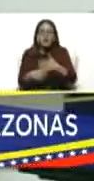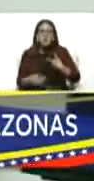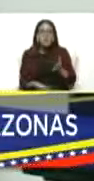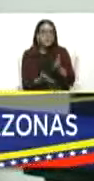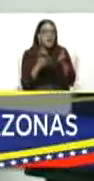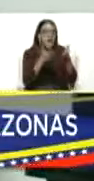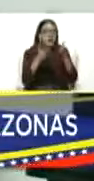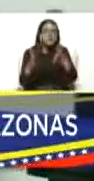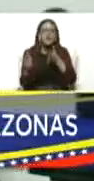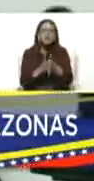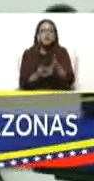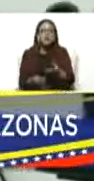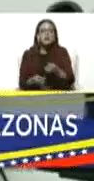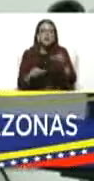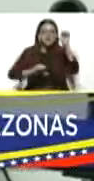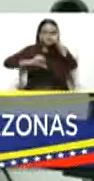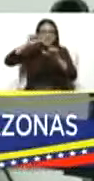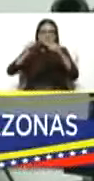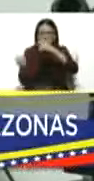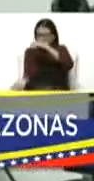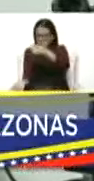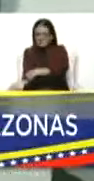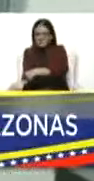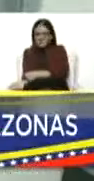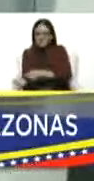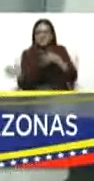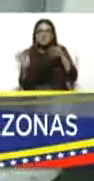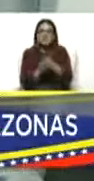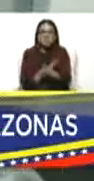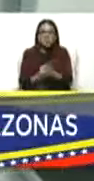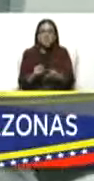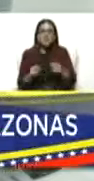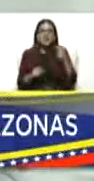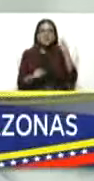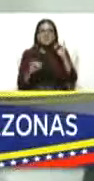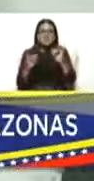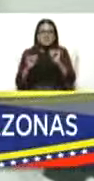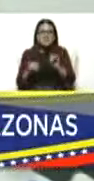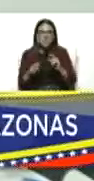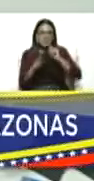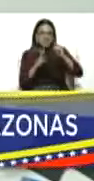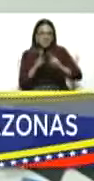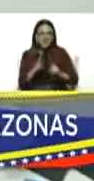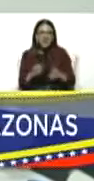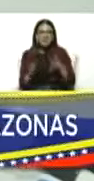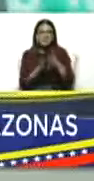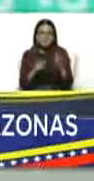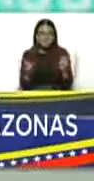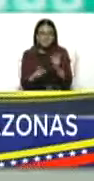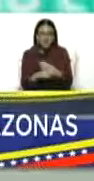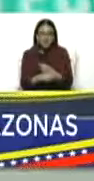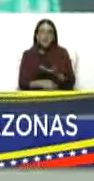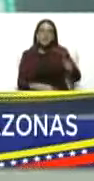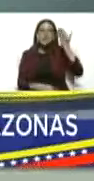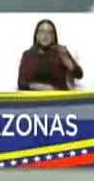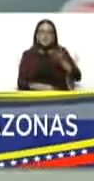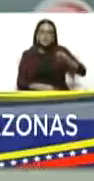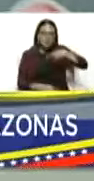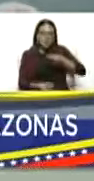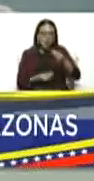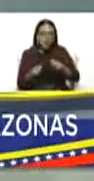quimioterapia. Doctor José Ramón Moreno, por favor. Dígame. Hágame sus comentarios, expliquémosles a nuestro pueblo que está escuchando por